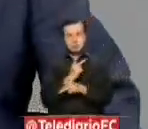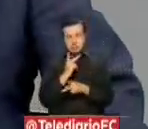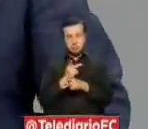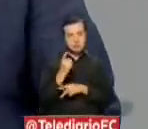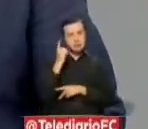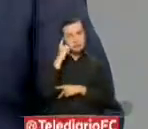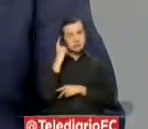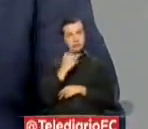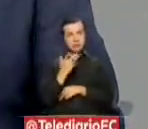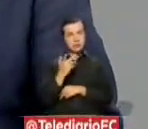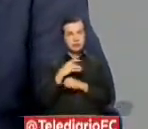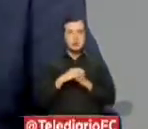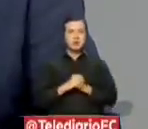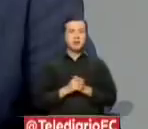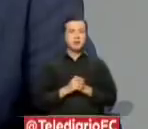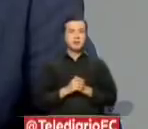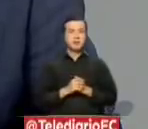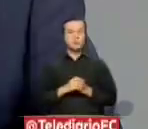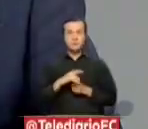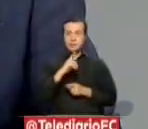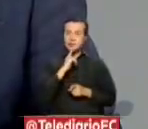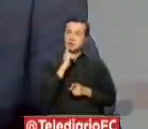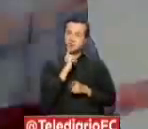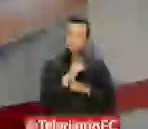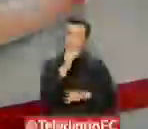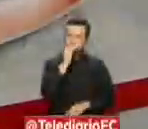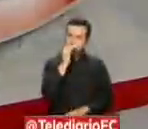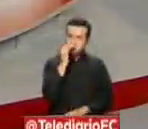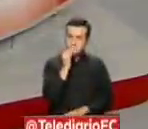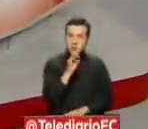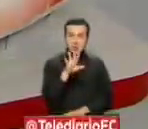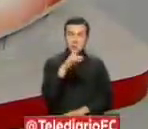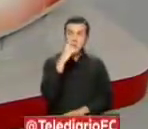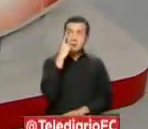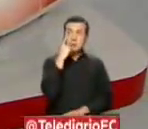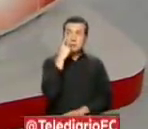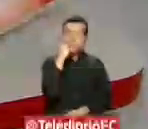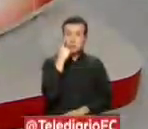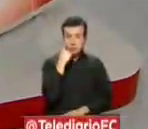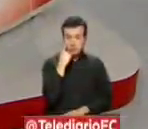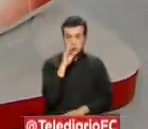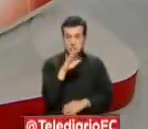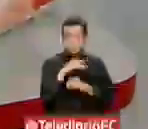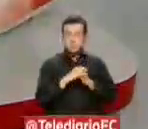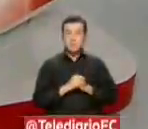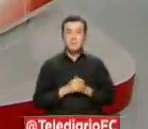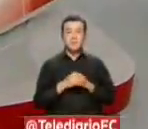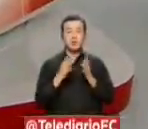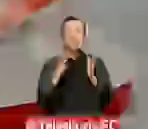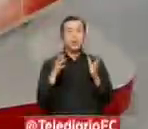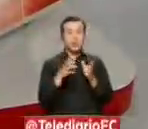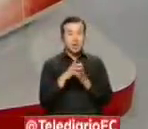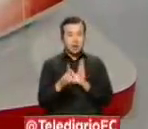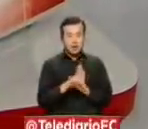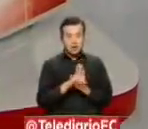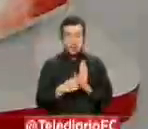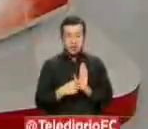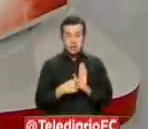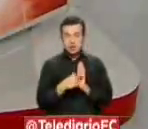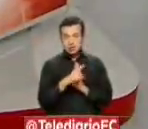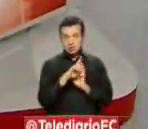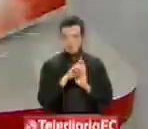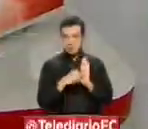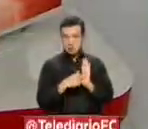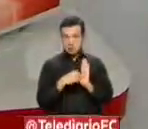vista. Sin lugar a dudas, Eduardo, mire usted que ahí pudieron, con este cuerpo legal